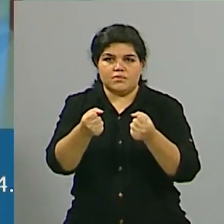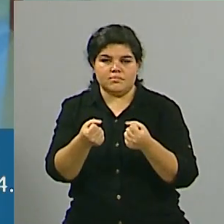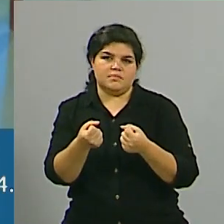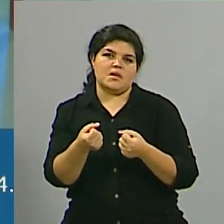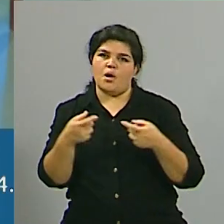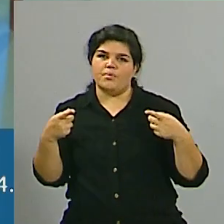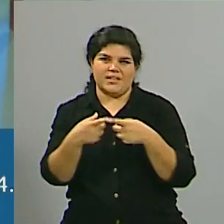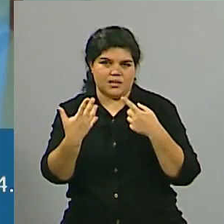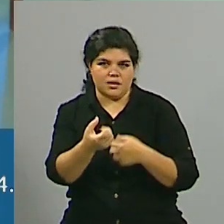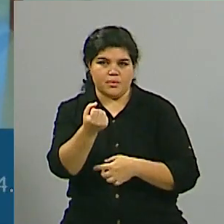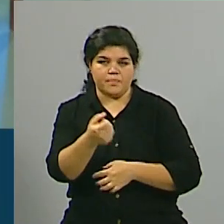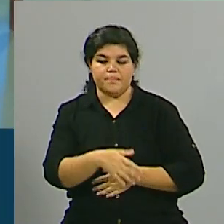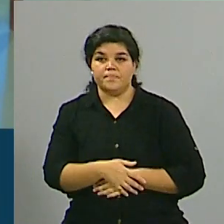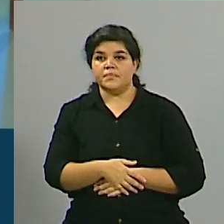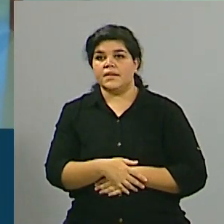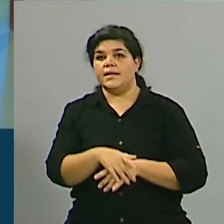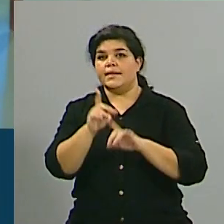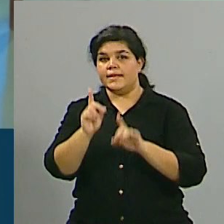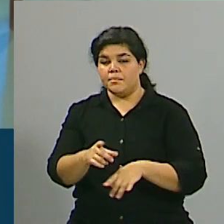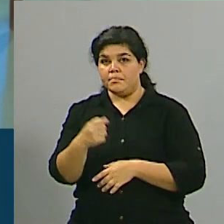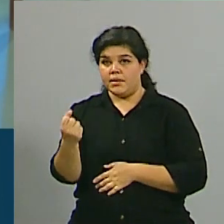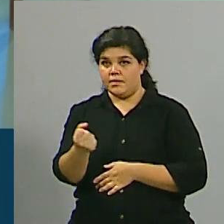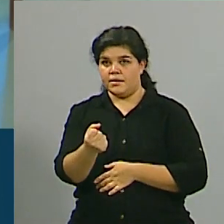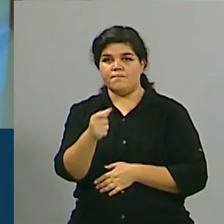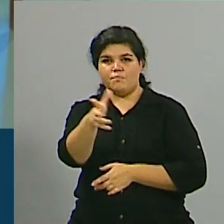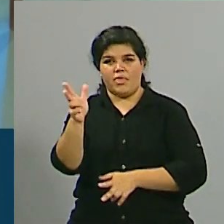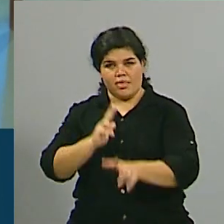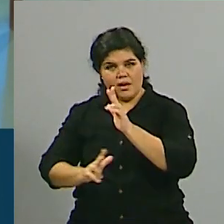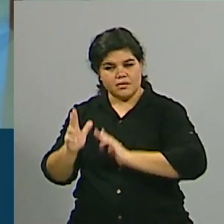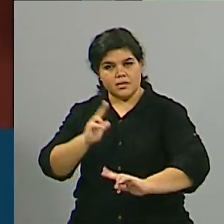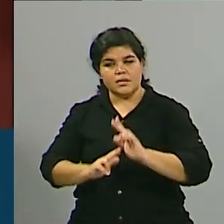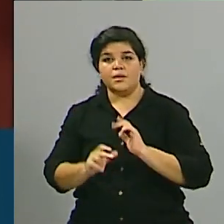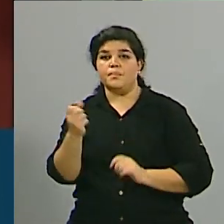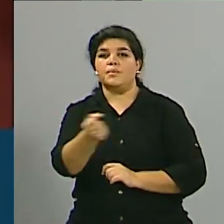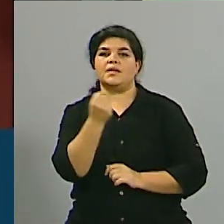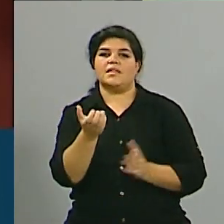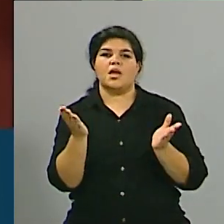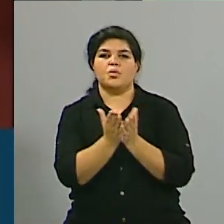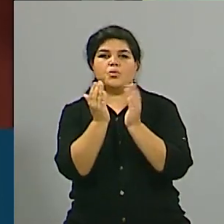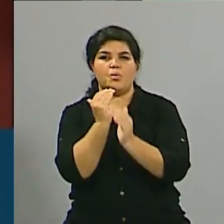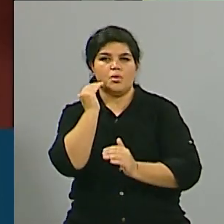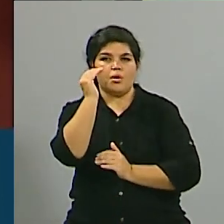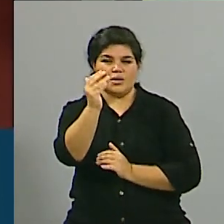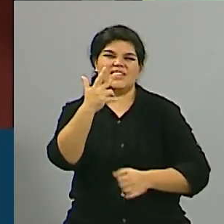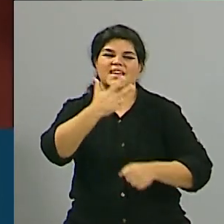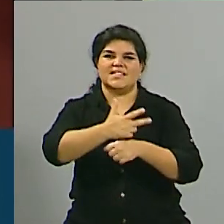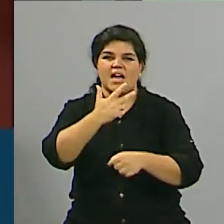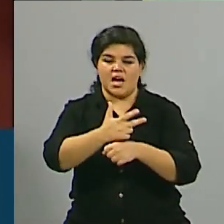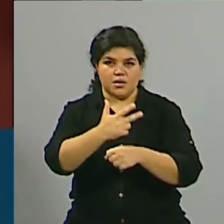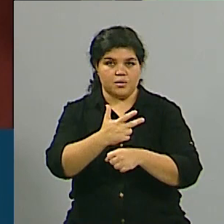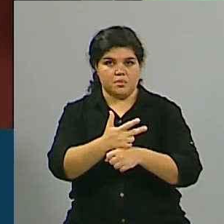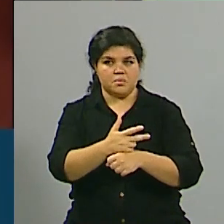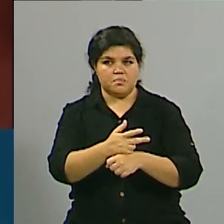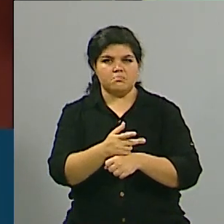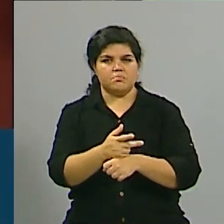específicamente, sería ampliar la oferta educativa terciaria, por ejemplo, e incluso digo, se me ocurre pensar primaria y secundaria, y esto lo digo porque